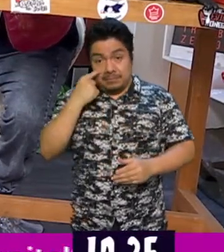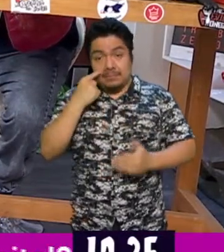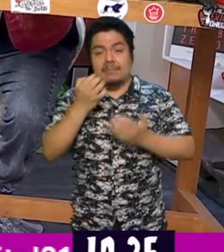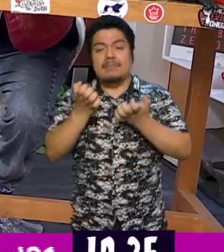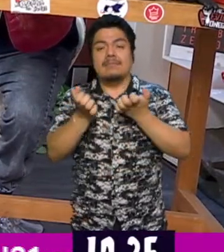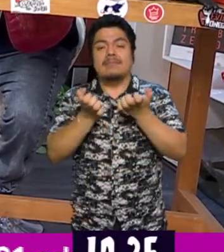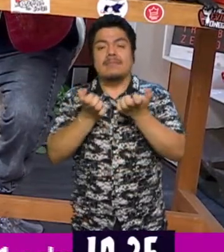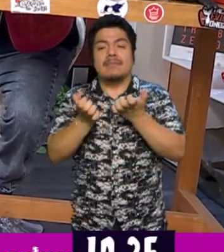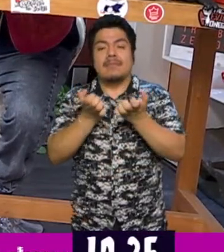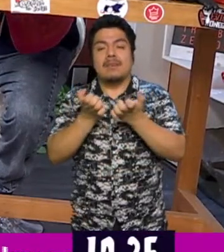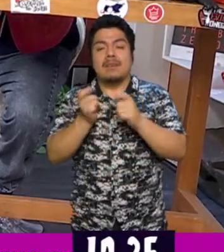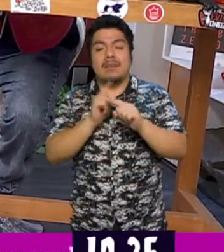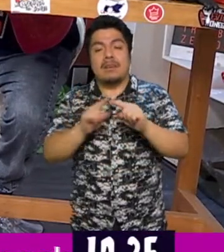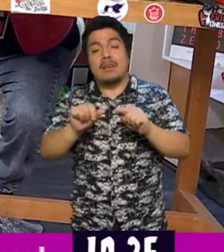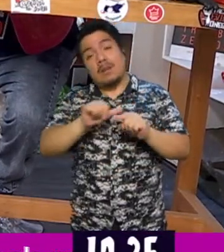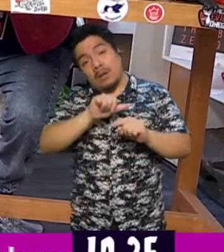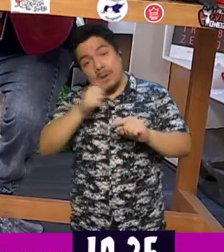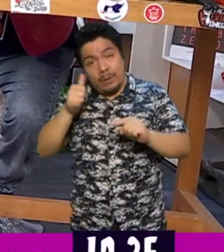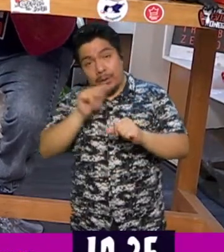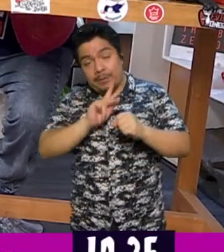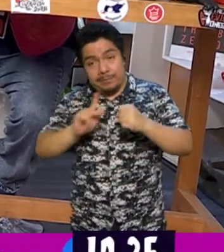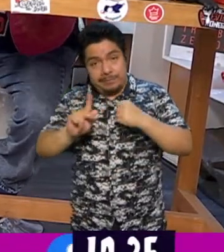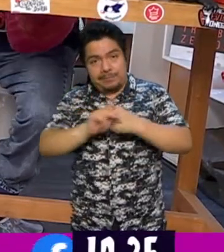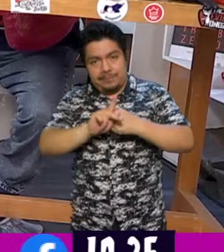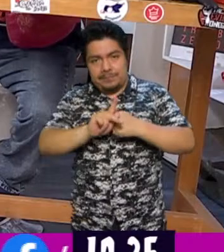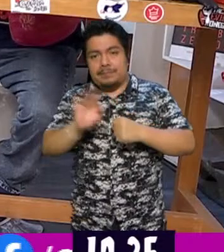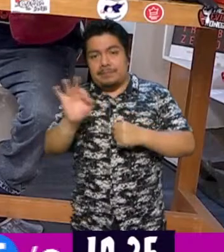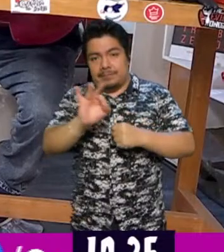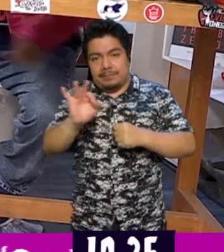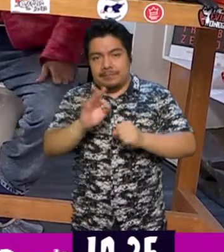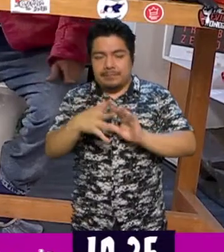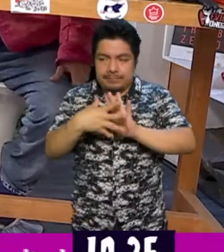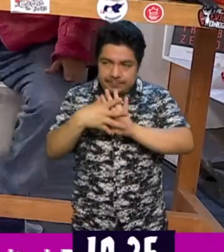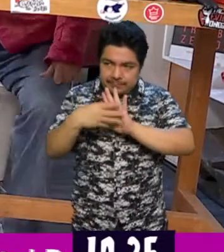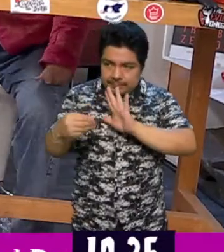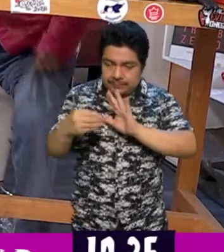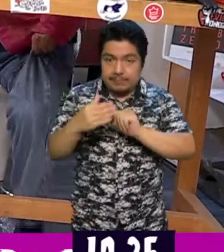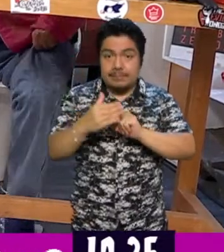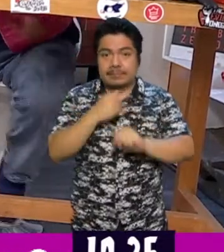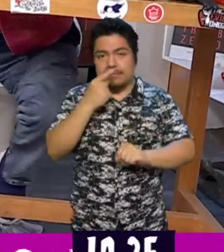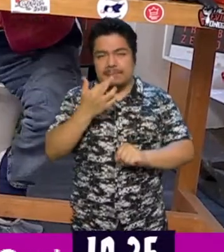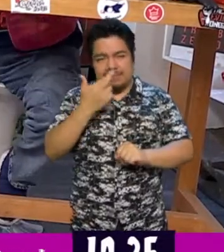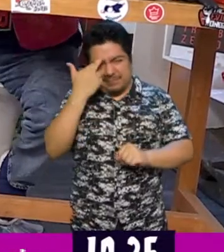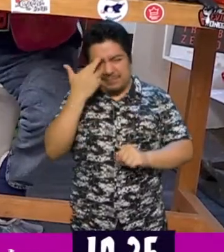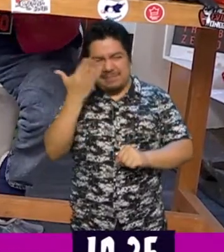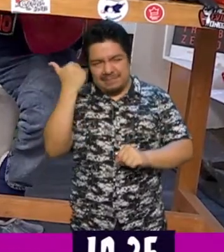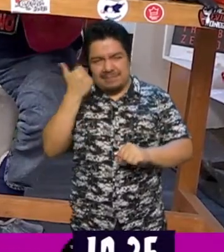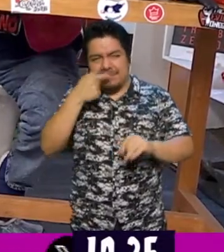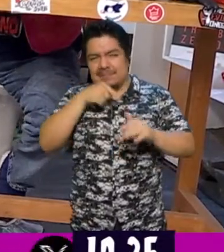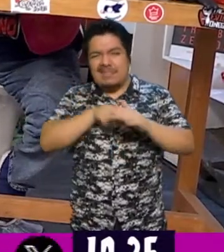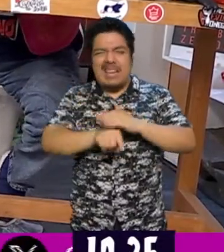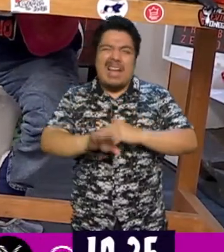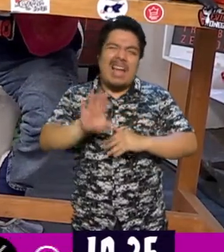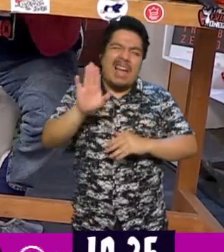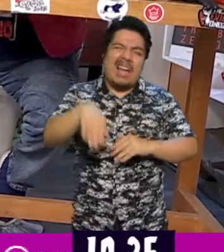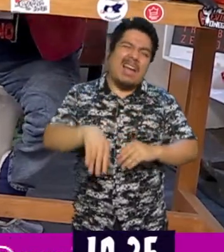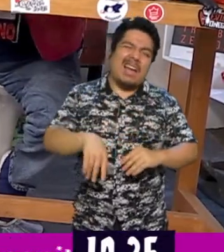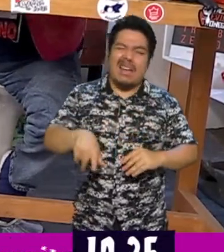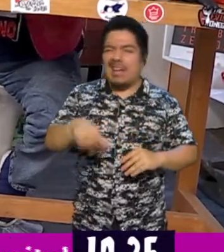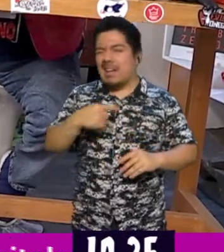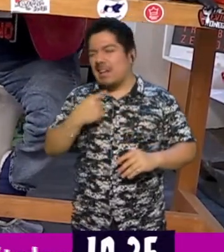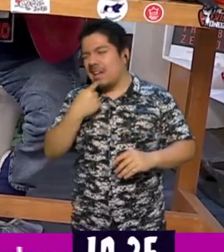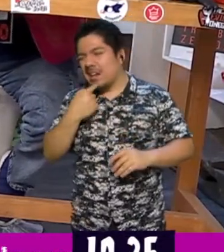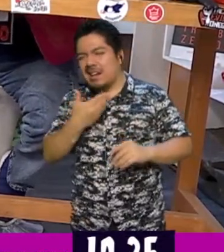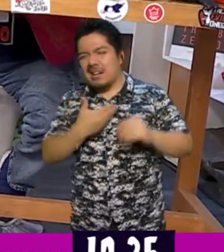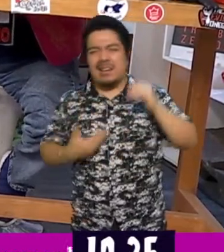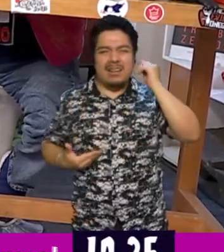ejercicio que en otros países del mundo seguro van a empezar a imitar. Porque antes se quejaban mucho de que, ay, el presidente que no habla, y ahora se